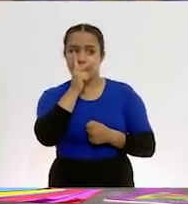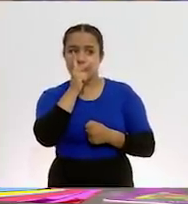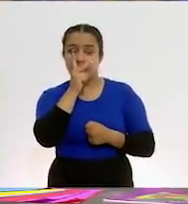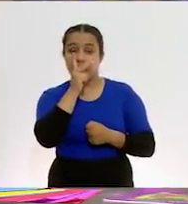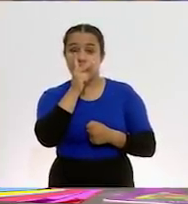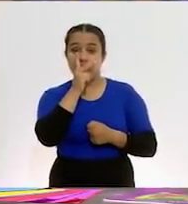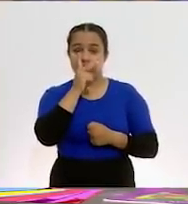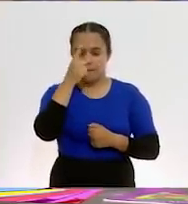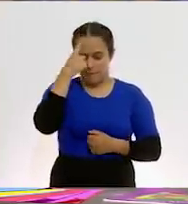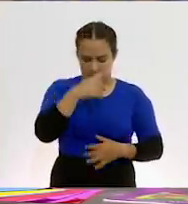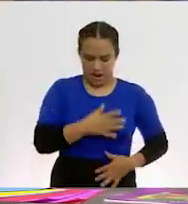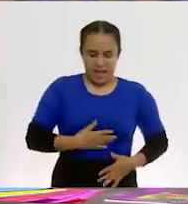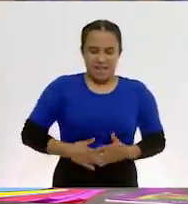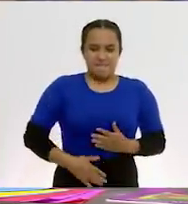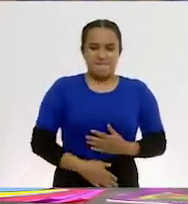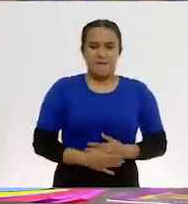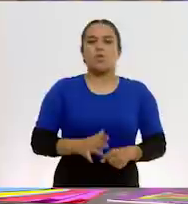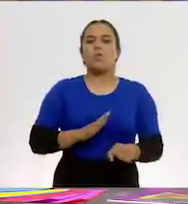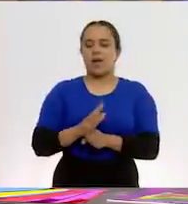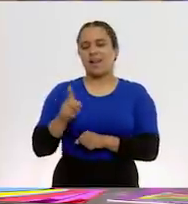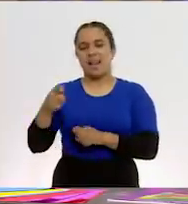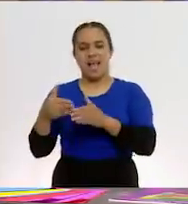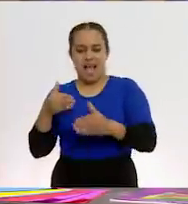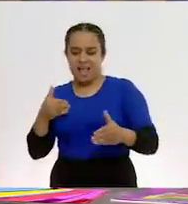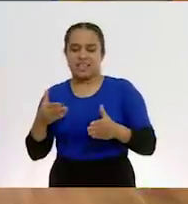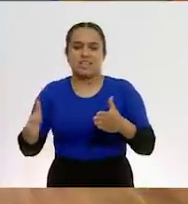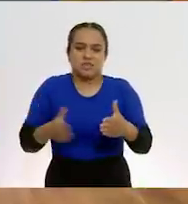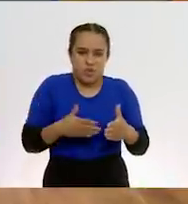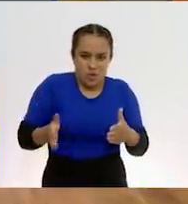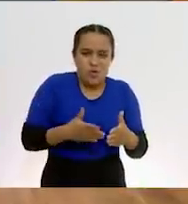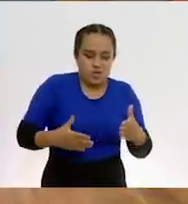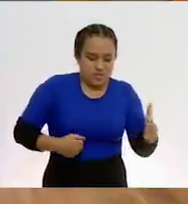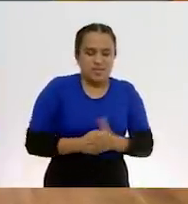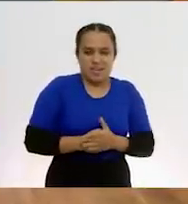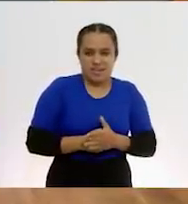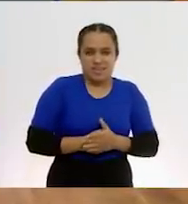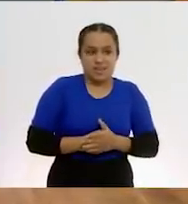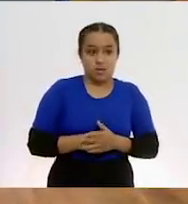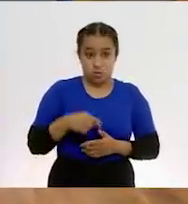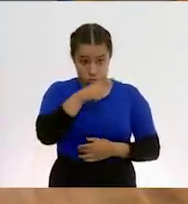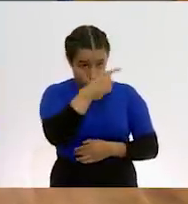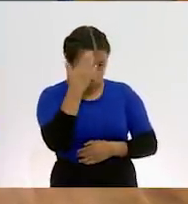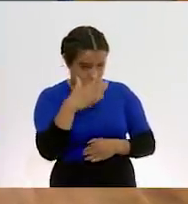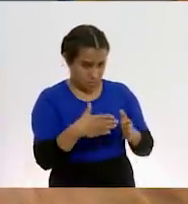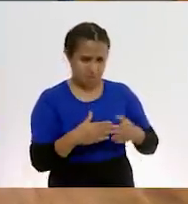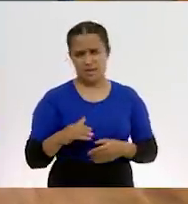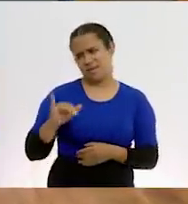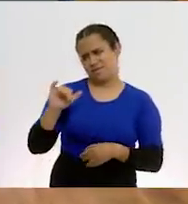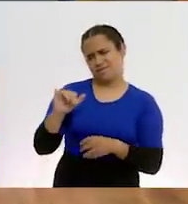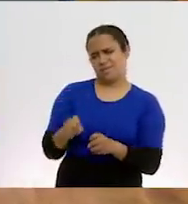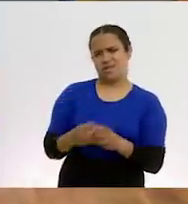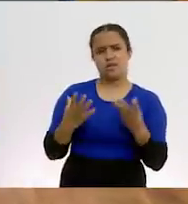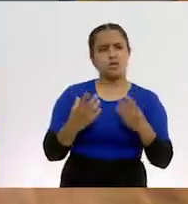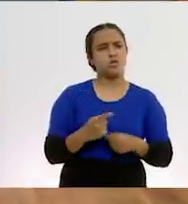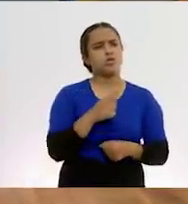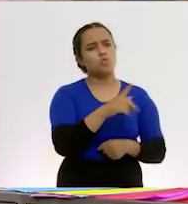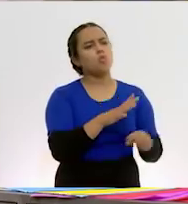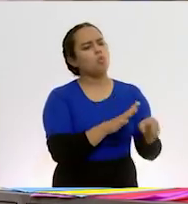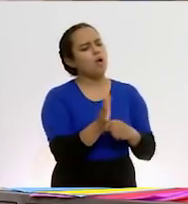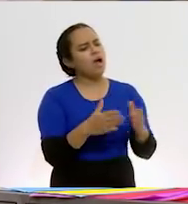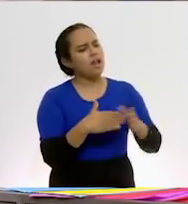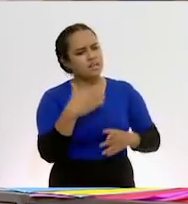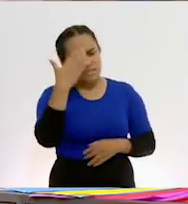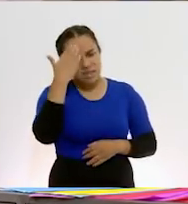para llenarnos la pancita. Cocinar. Cocinar. ¿Sabes cocinar? Sí, claro. ¿Cómo qué platillo sabes